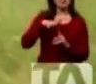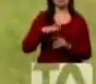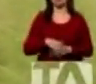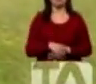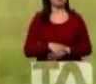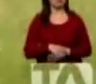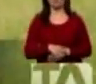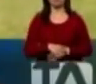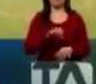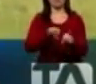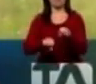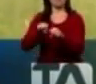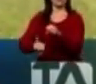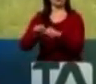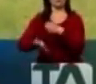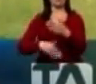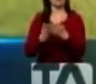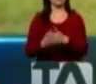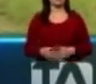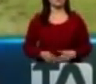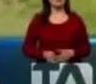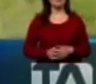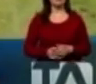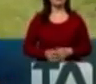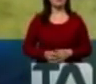estaba totalmente destrozado, dañado, igual